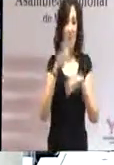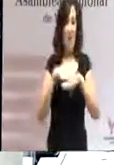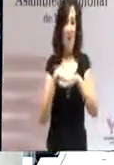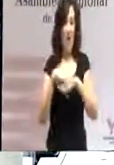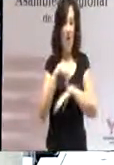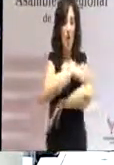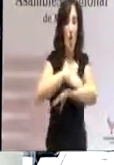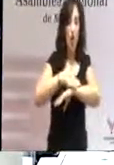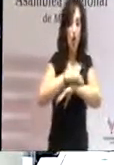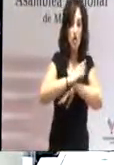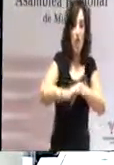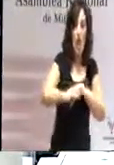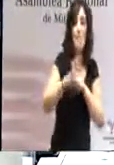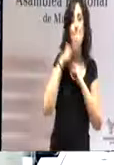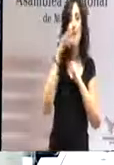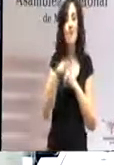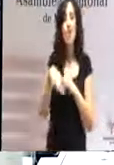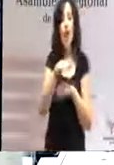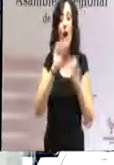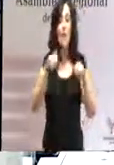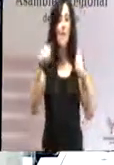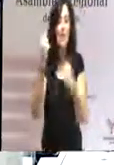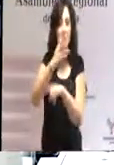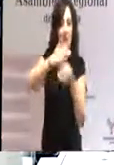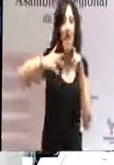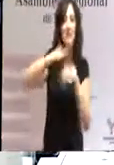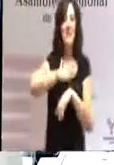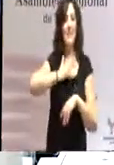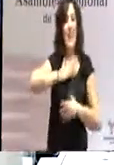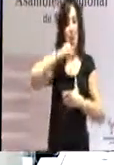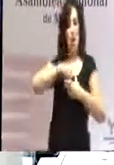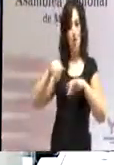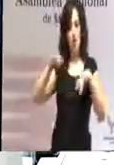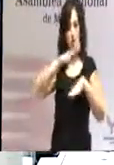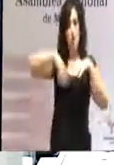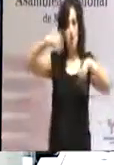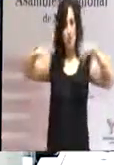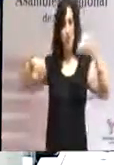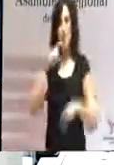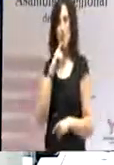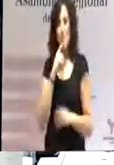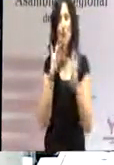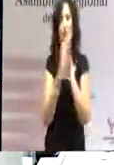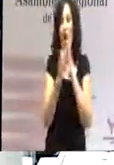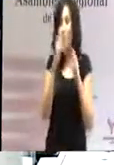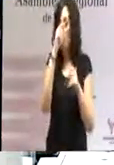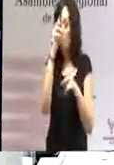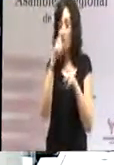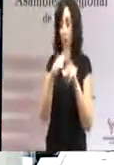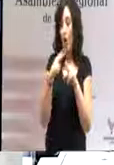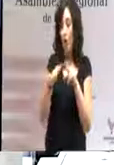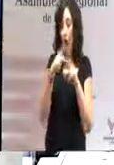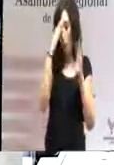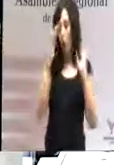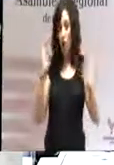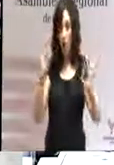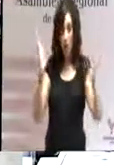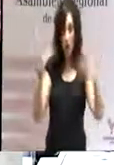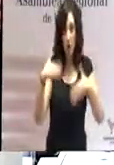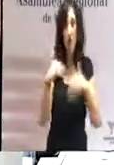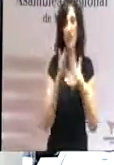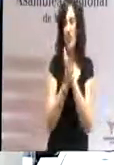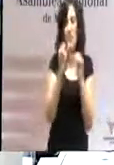las zonas de mayor valor ambiental, cultural de interior? Insistimos, sin una política coherente es complicado apuntalar un modelo